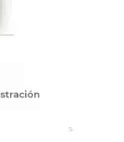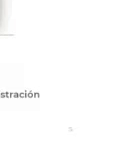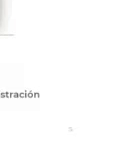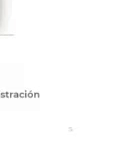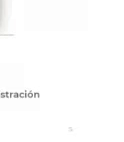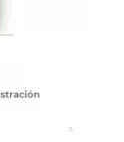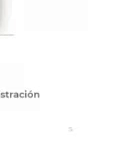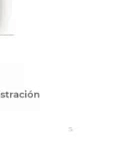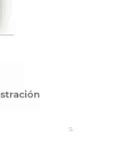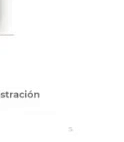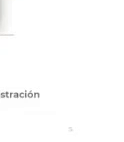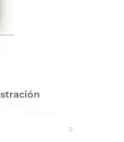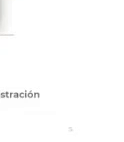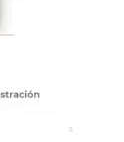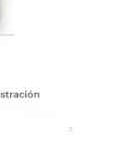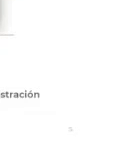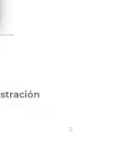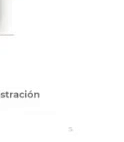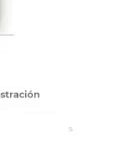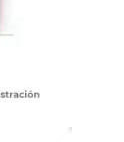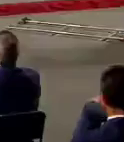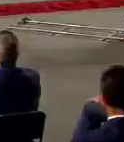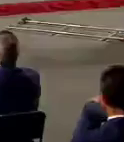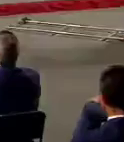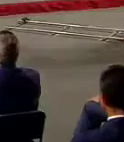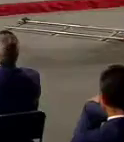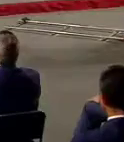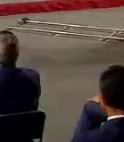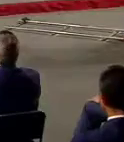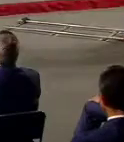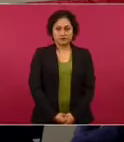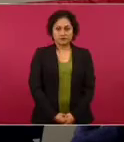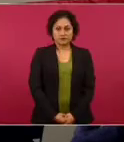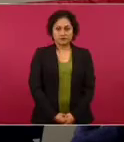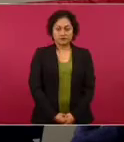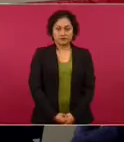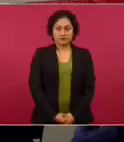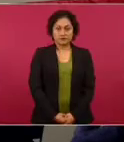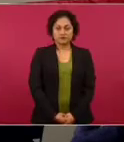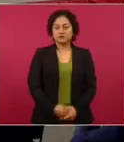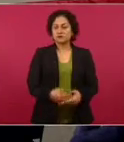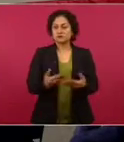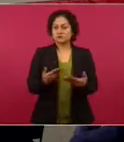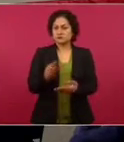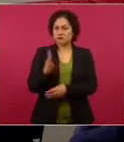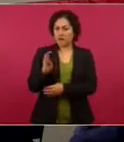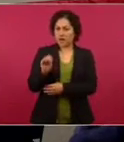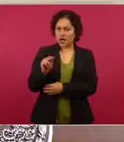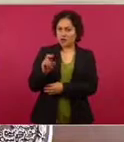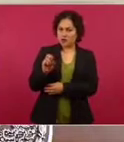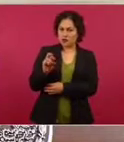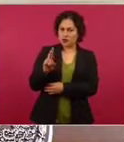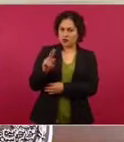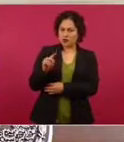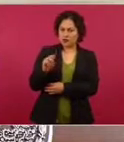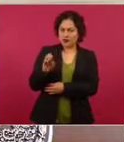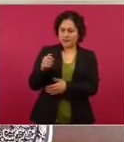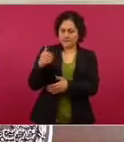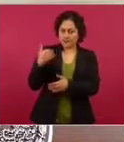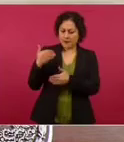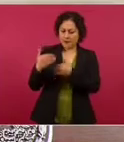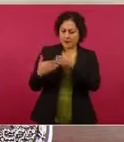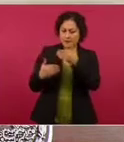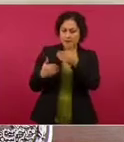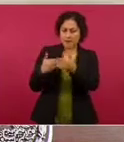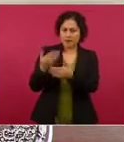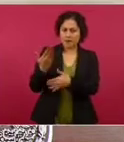el quinto banco más grande del sistema financiero mexicano. Este crecimiento se dio con buenos resultados financieros y,